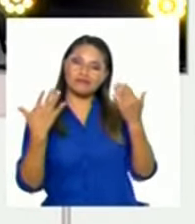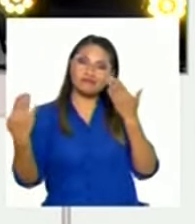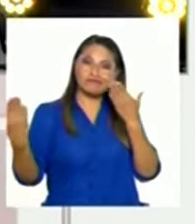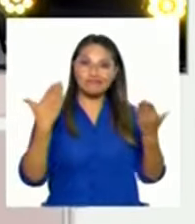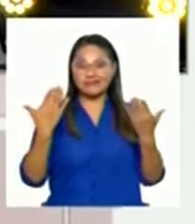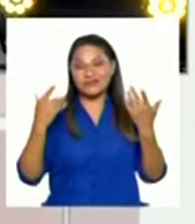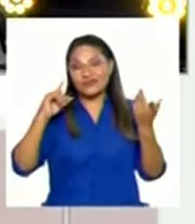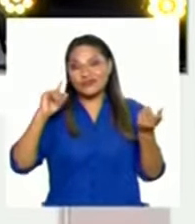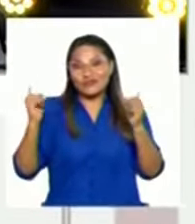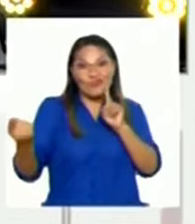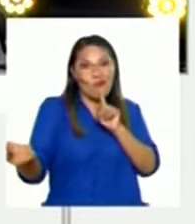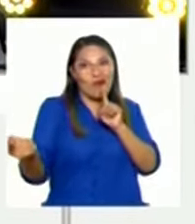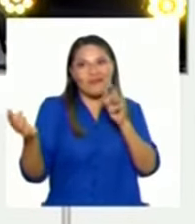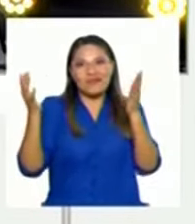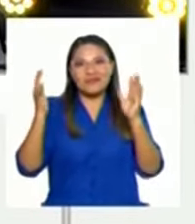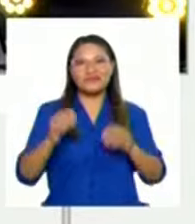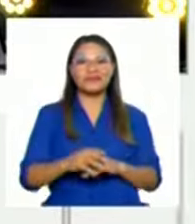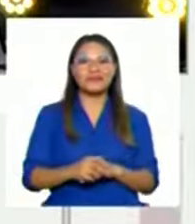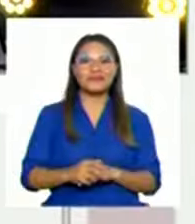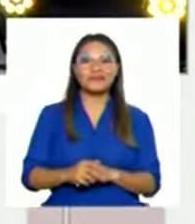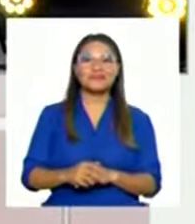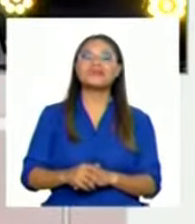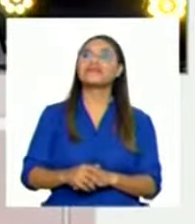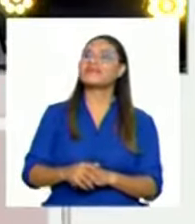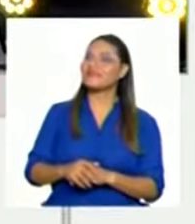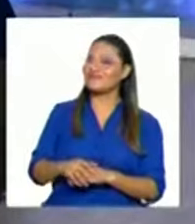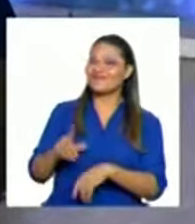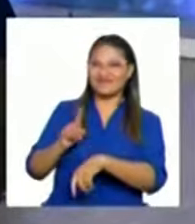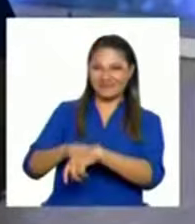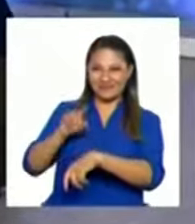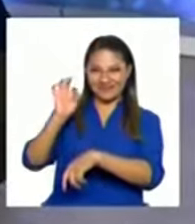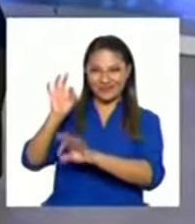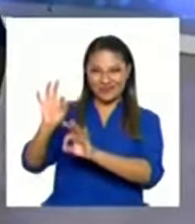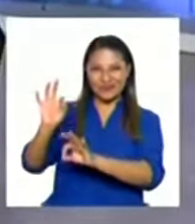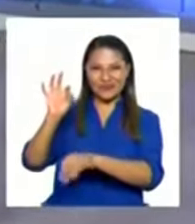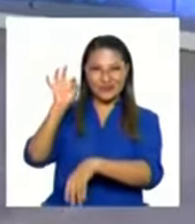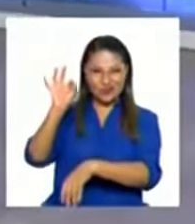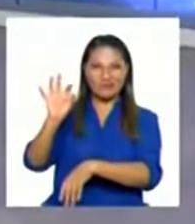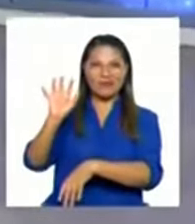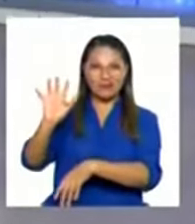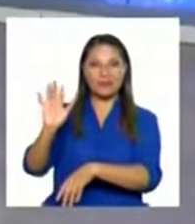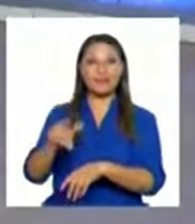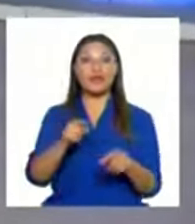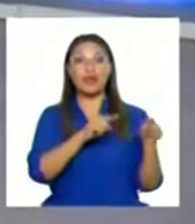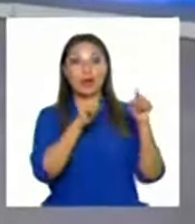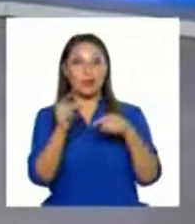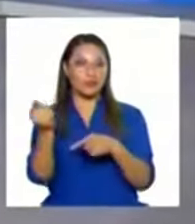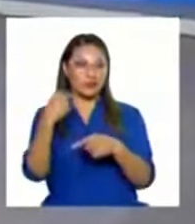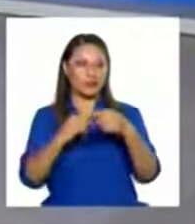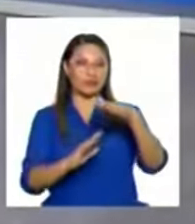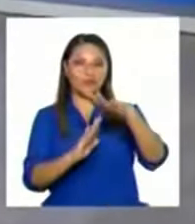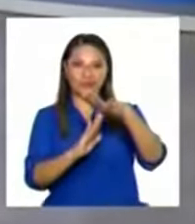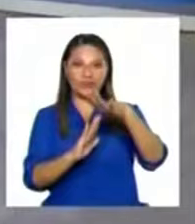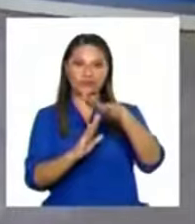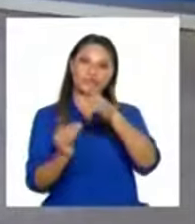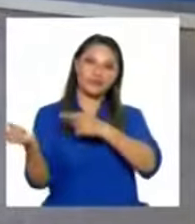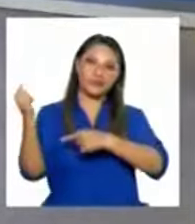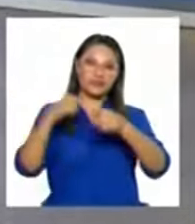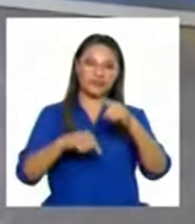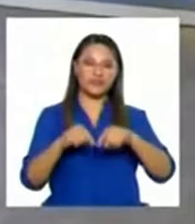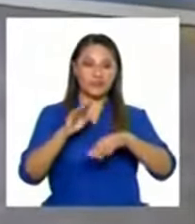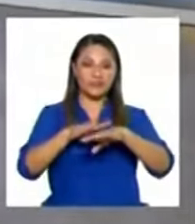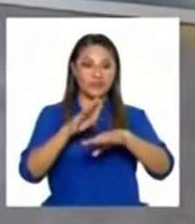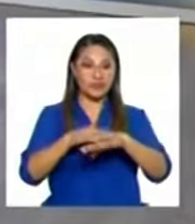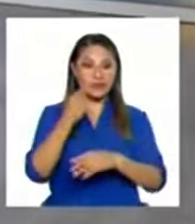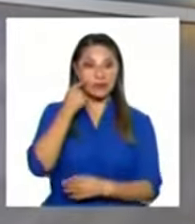del Niño. Gracias, Luchito. Hasta las 9 de la noche. Tenemos 9 en puntito de la noche y nosotros tenemos que hacer pues ahora una nueva pausa, y al volver, ojo,